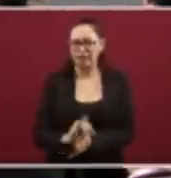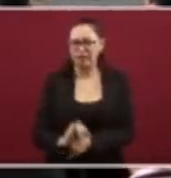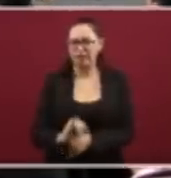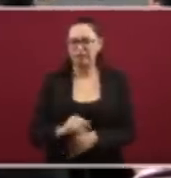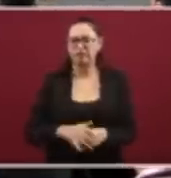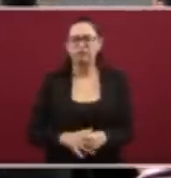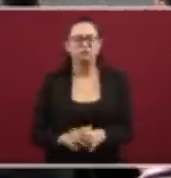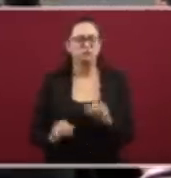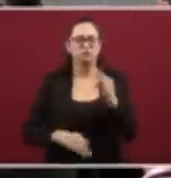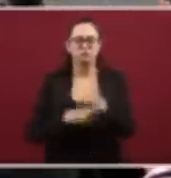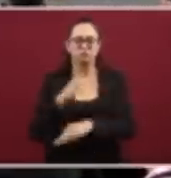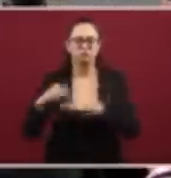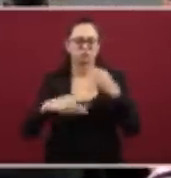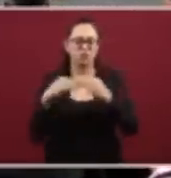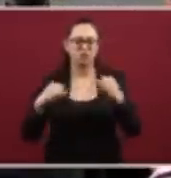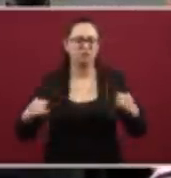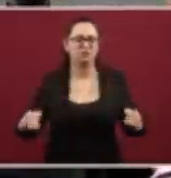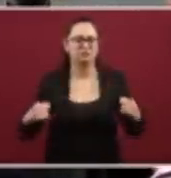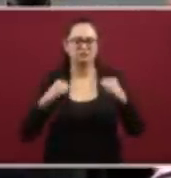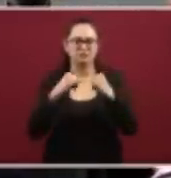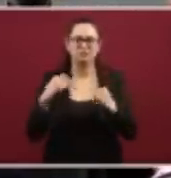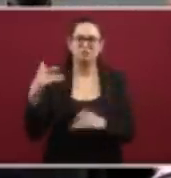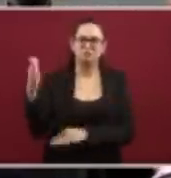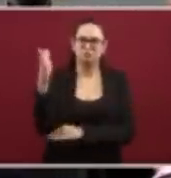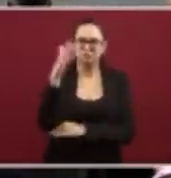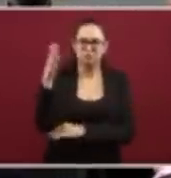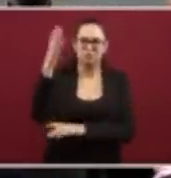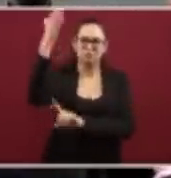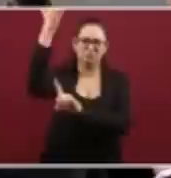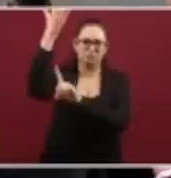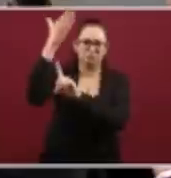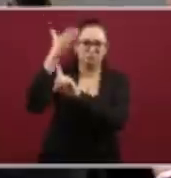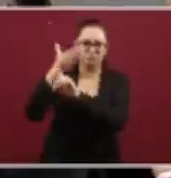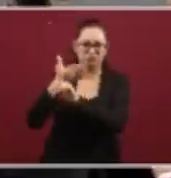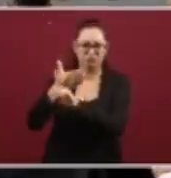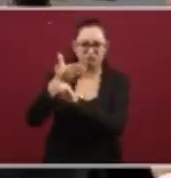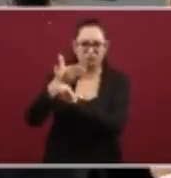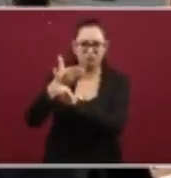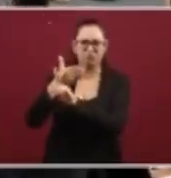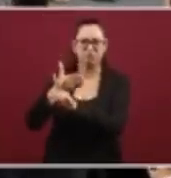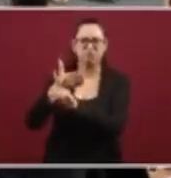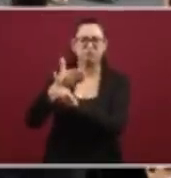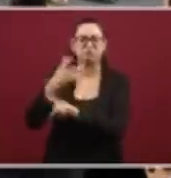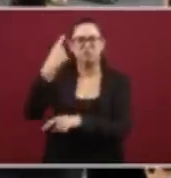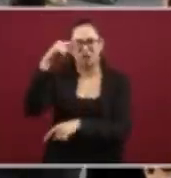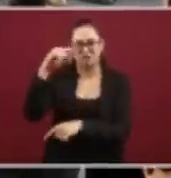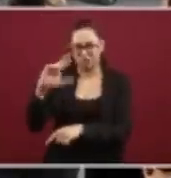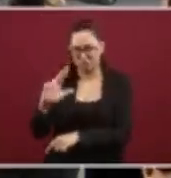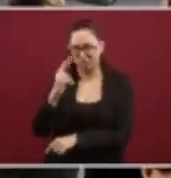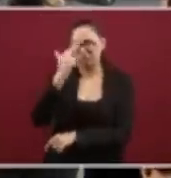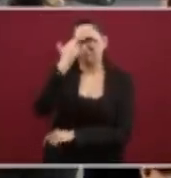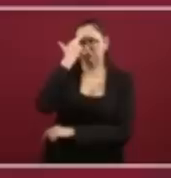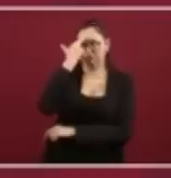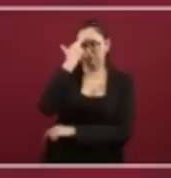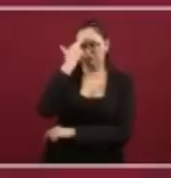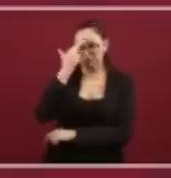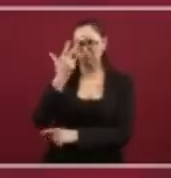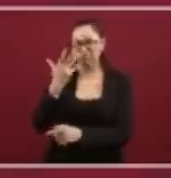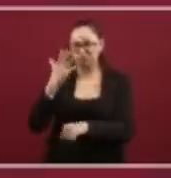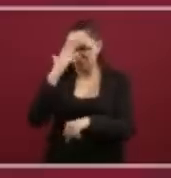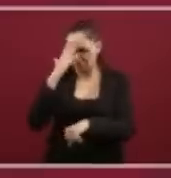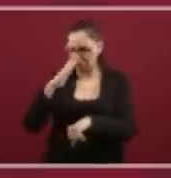asta en todas las dependencias públicas hay cuatro temas adicionales y muy puntuales que quisiera informar